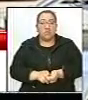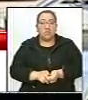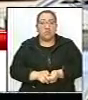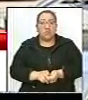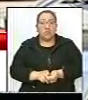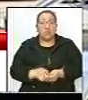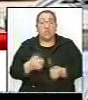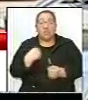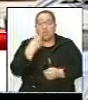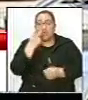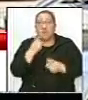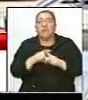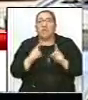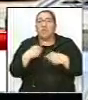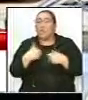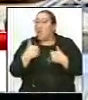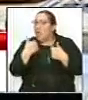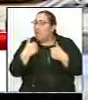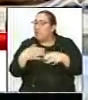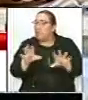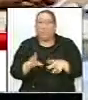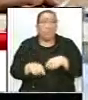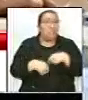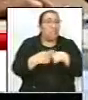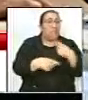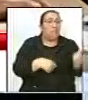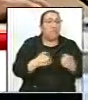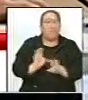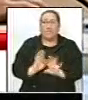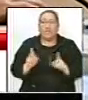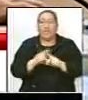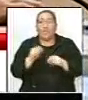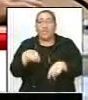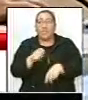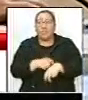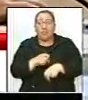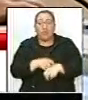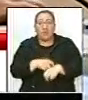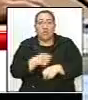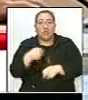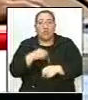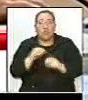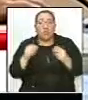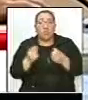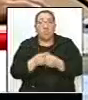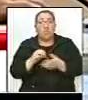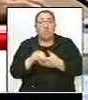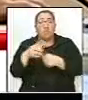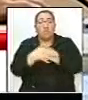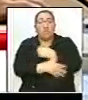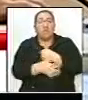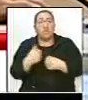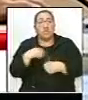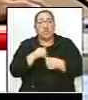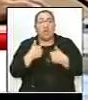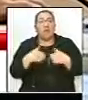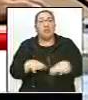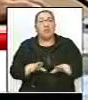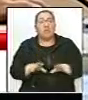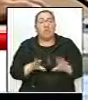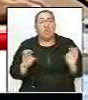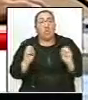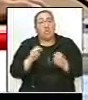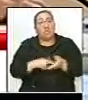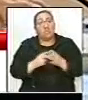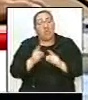diferentes. Tampoco no queremos abandonar a los unos y a los otros. Pero hoy, en este momento, los sectores más empobrecidos son los que están abandonados o